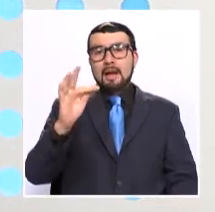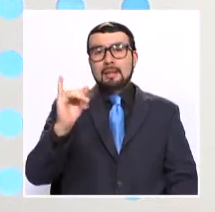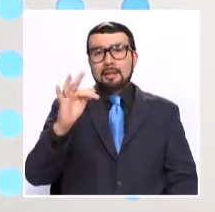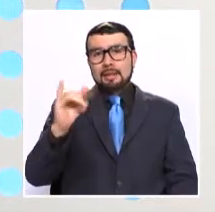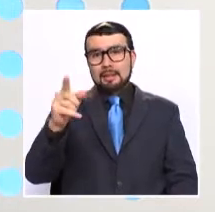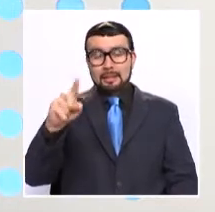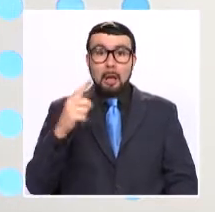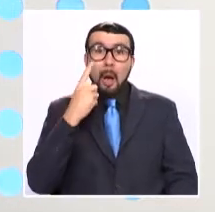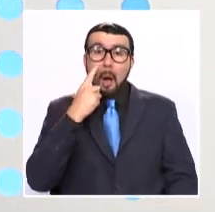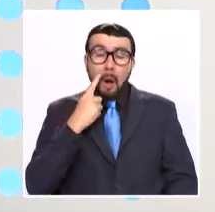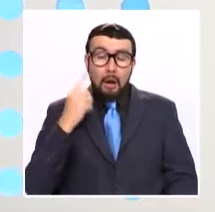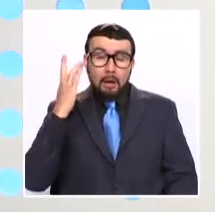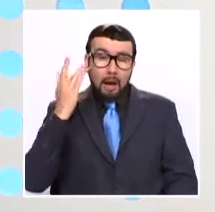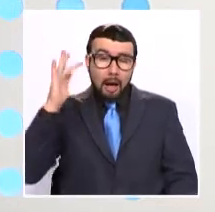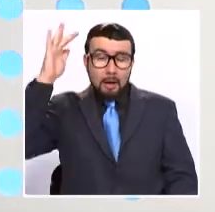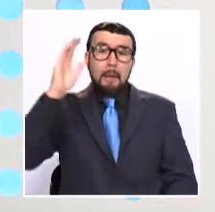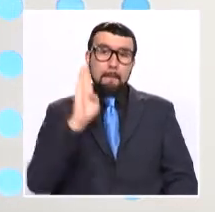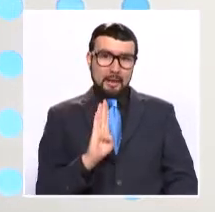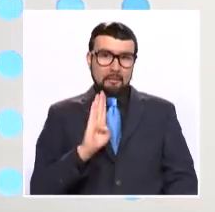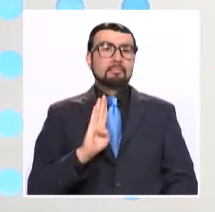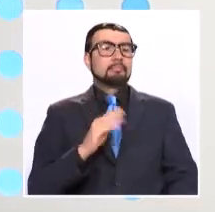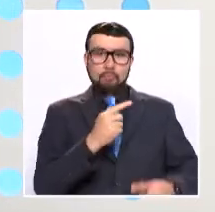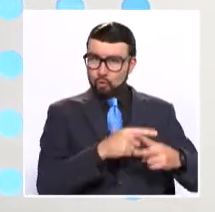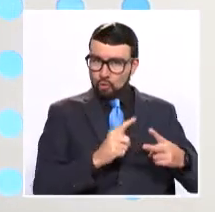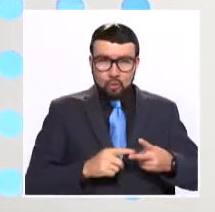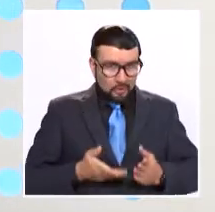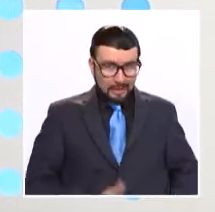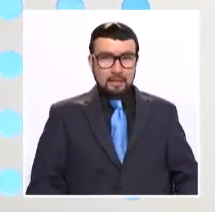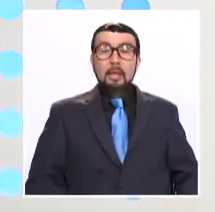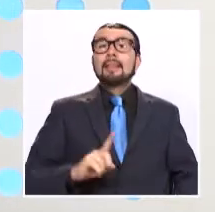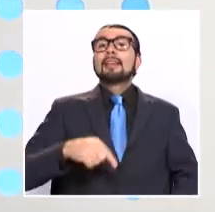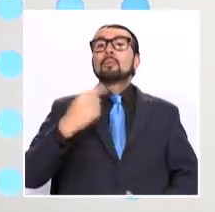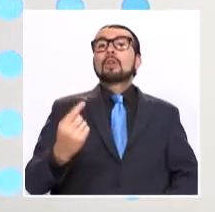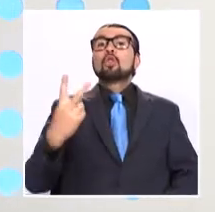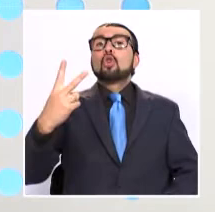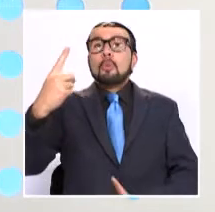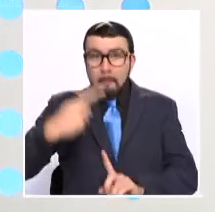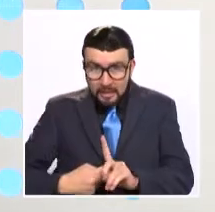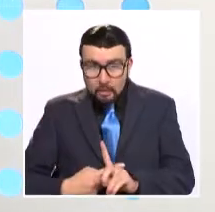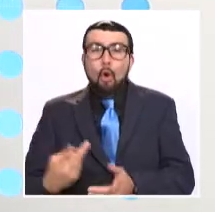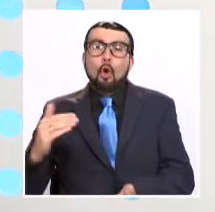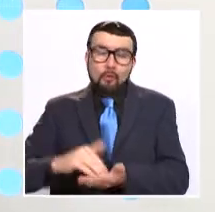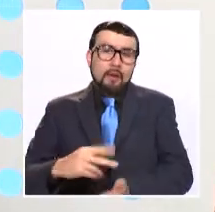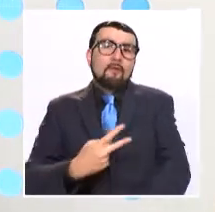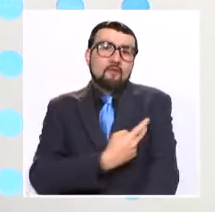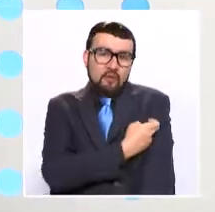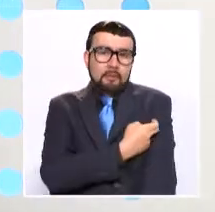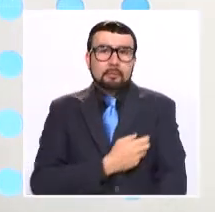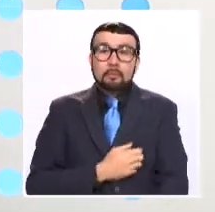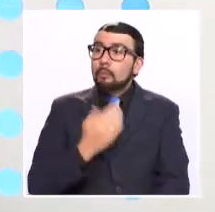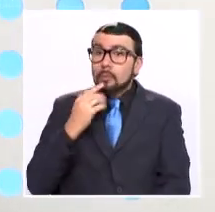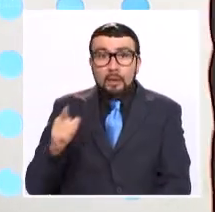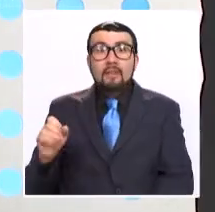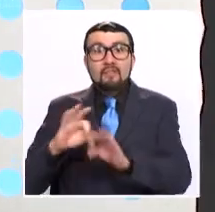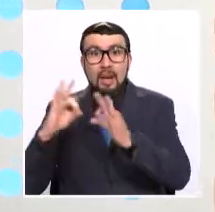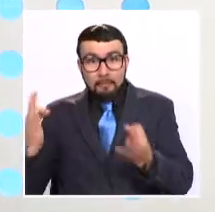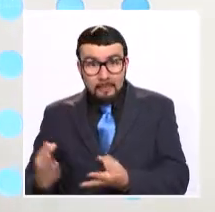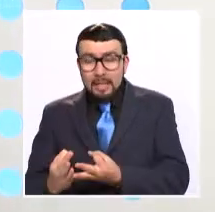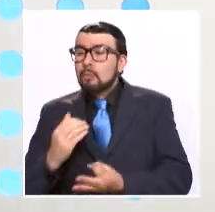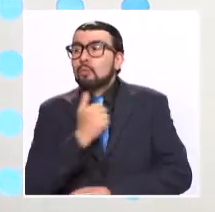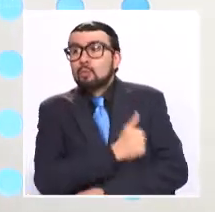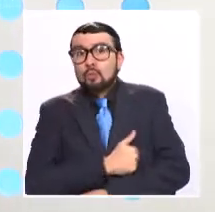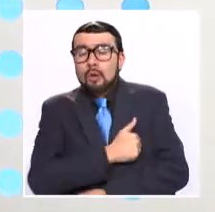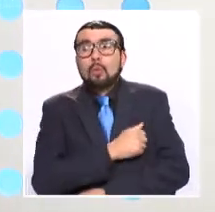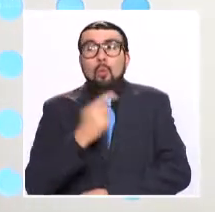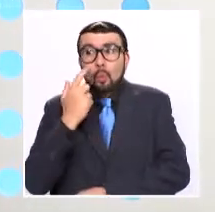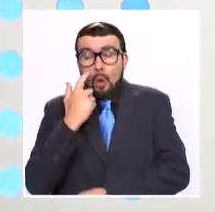es a los 2 meses. Sí. Por eso la importancia, y aquí hago una cuña, es en el tema familiar, la insistencia que hacemos de que la familia que va a visitar ese recién